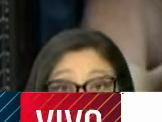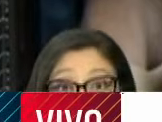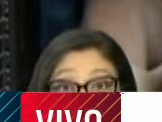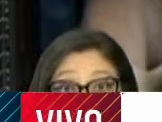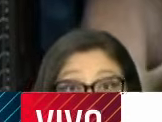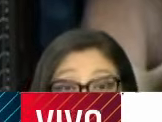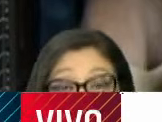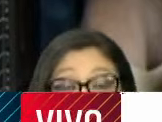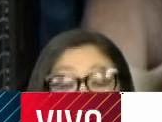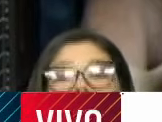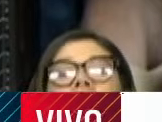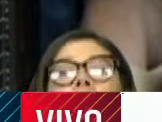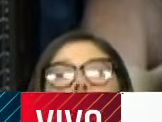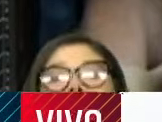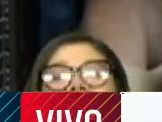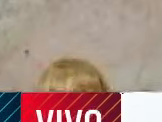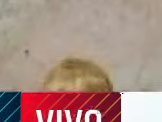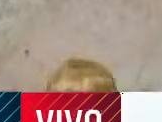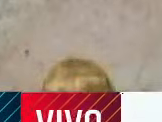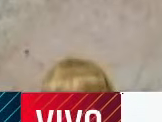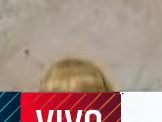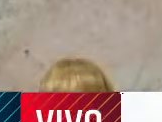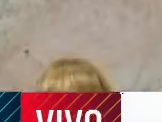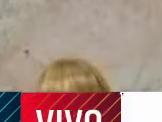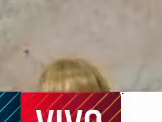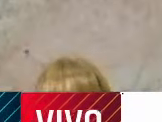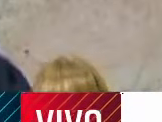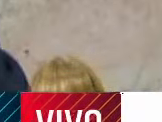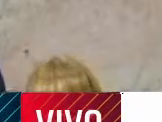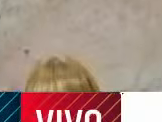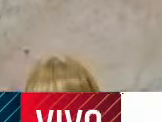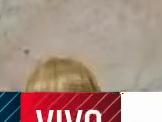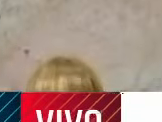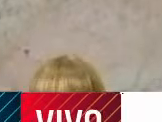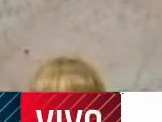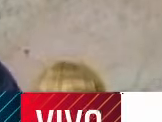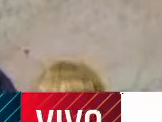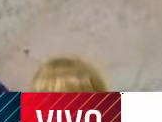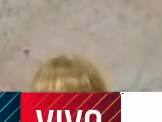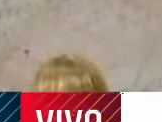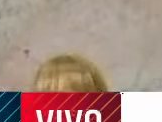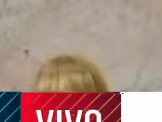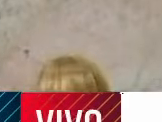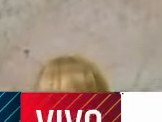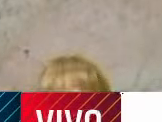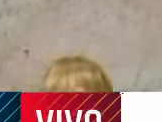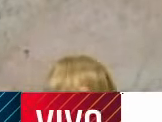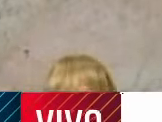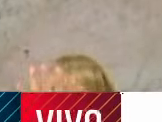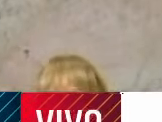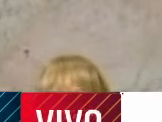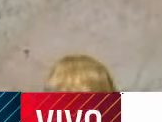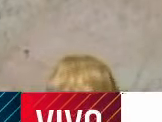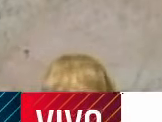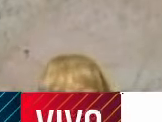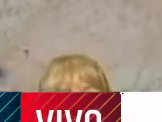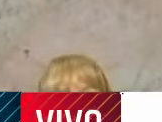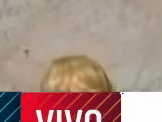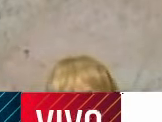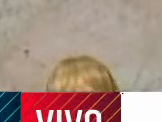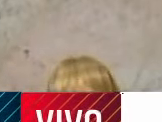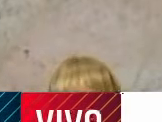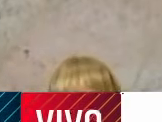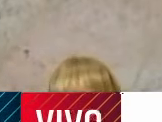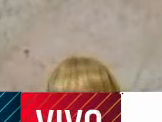hasta el 1 de enero del 2028. ¿Quería decir algo, Vero? No, te iba a decir lo del límite, bueno, lo mismo título, que el estatuto, que en realidad